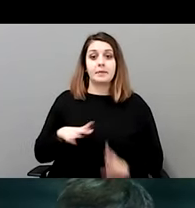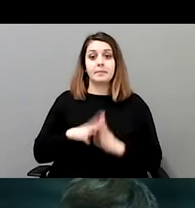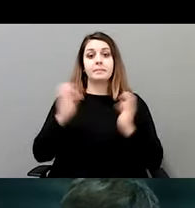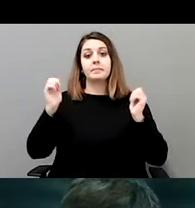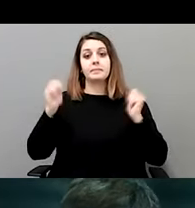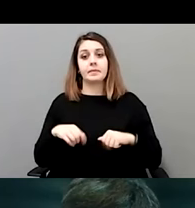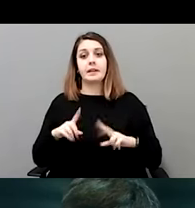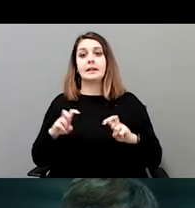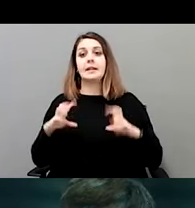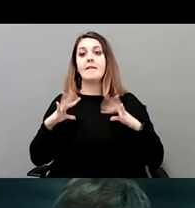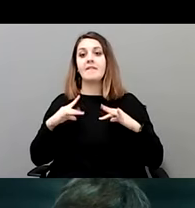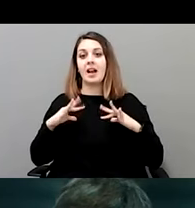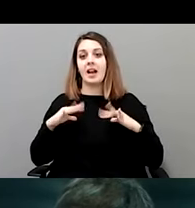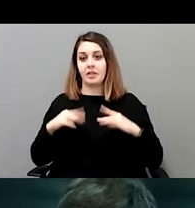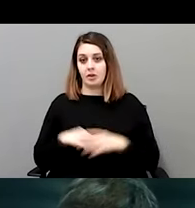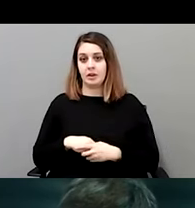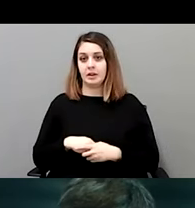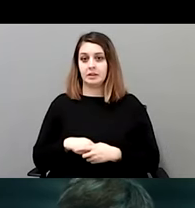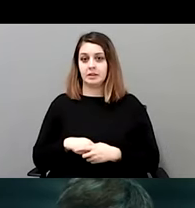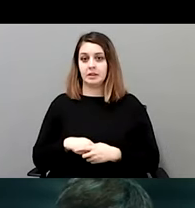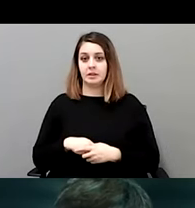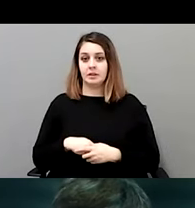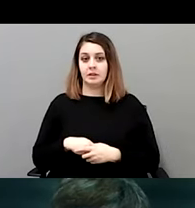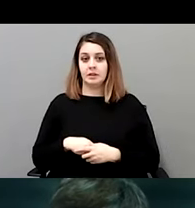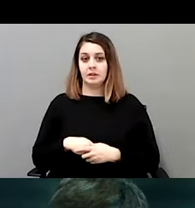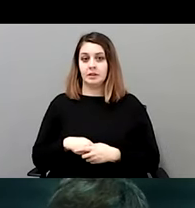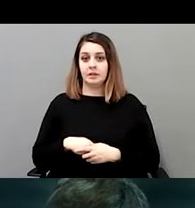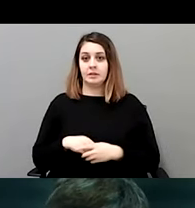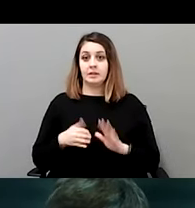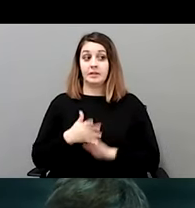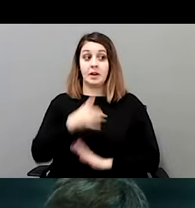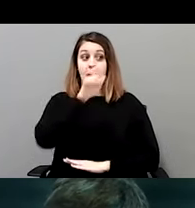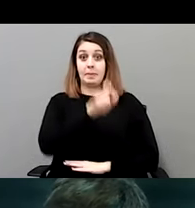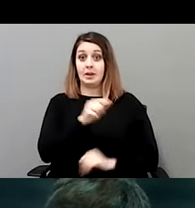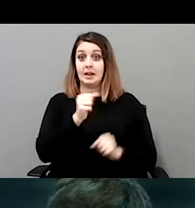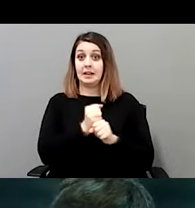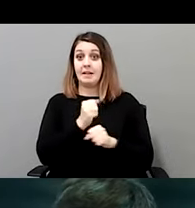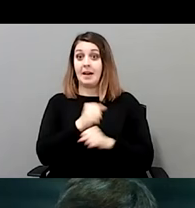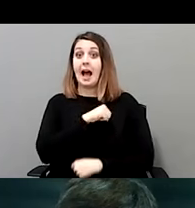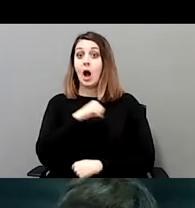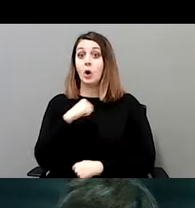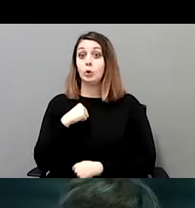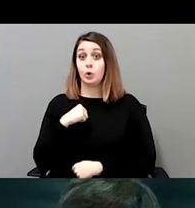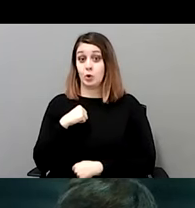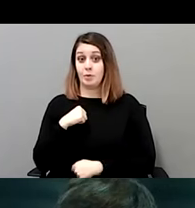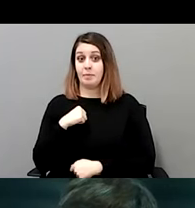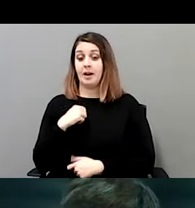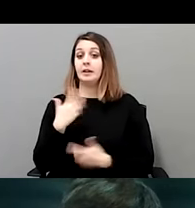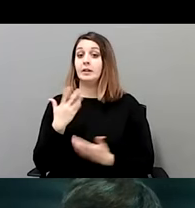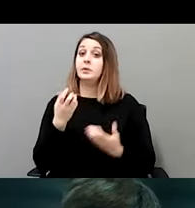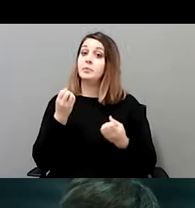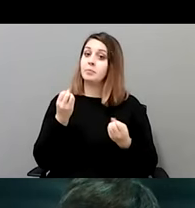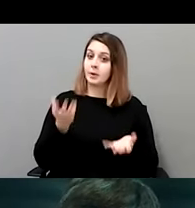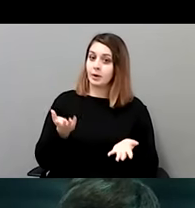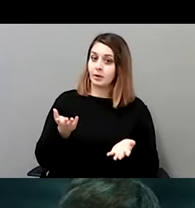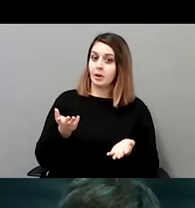las vacaciones. Dado cuenta que es una persona trabajadora autónoma. Entonces, bueno, ahí hay